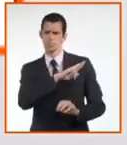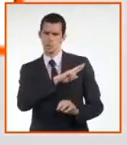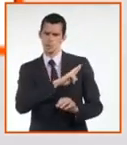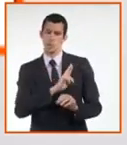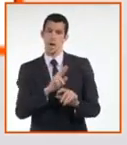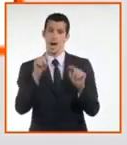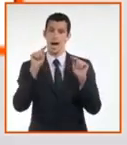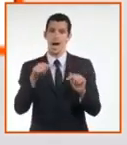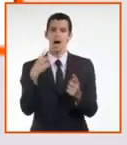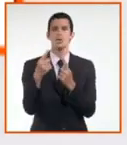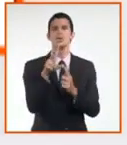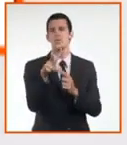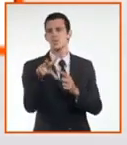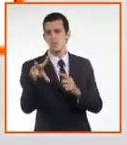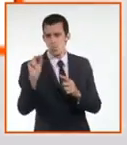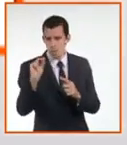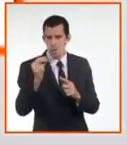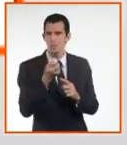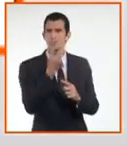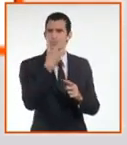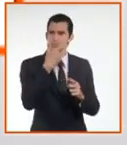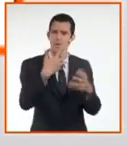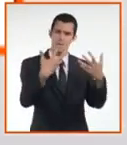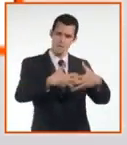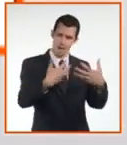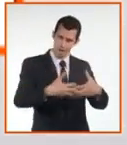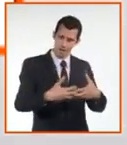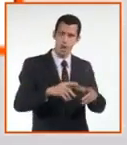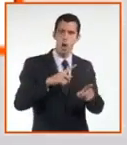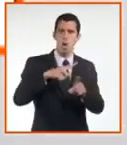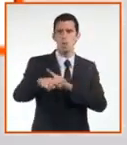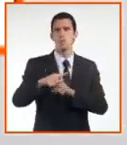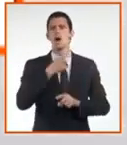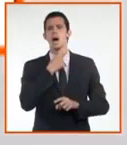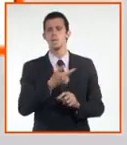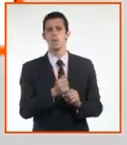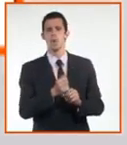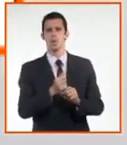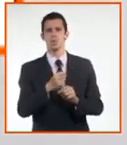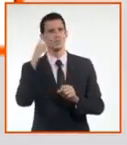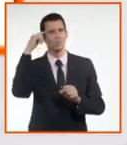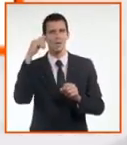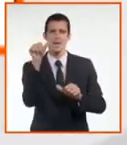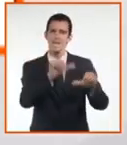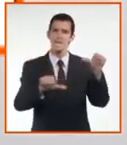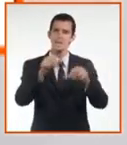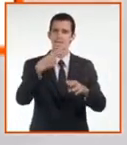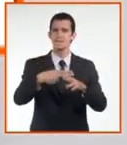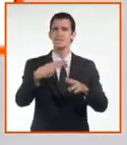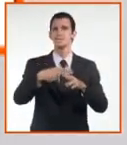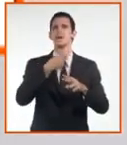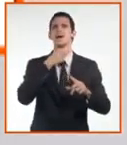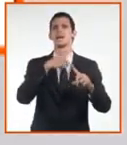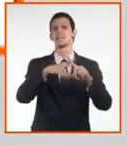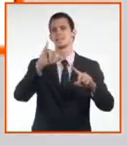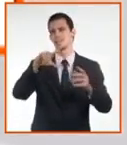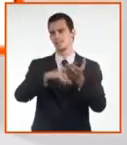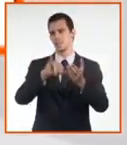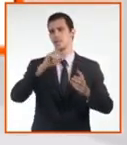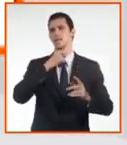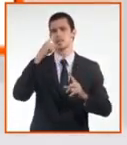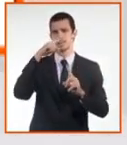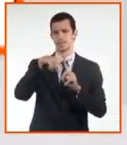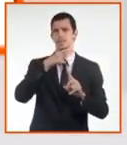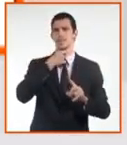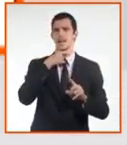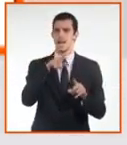primas que incluyen ingredientes farmacéuticos activos y también los recipientes los materiales en base primario que se ha trabajado muchísimo con el